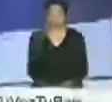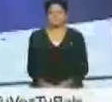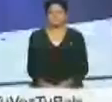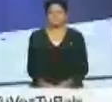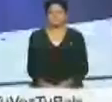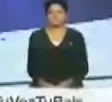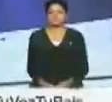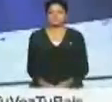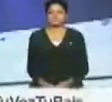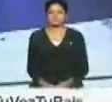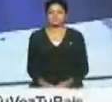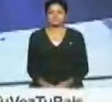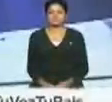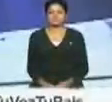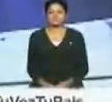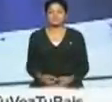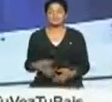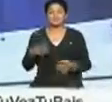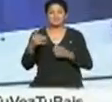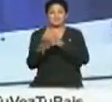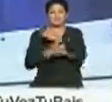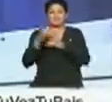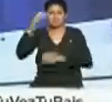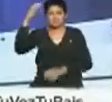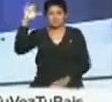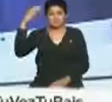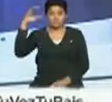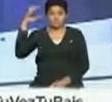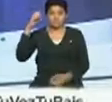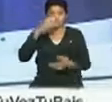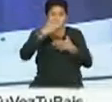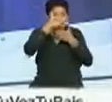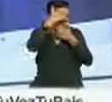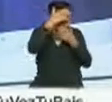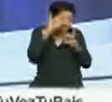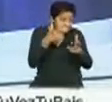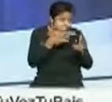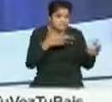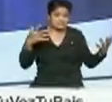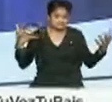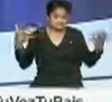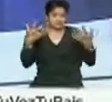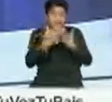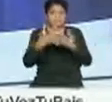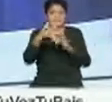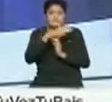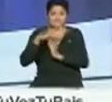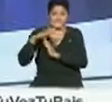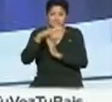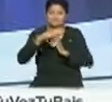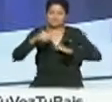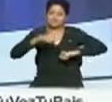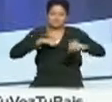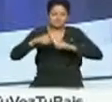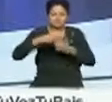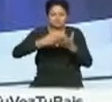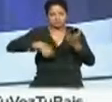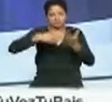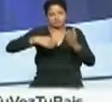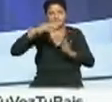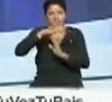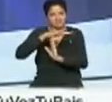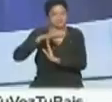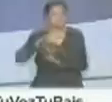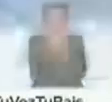urgente. Continúan los esfuerzos para encontrar la paz en Colombia y poner un fin definitivo a más de medio siglo